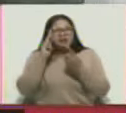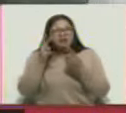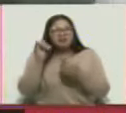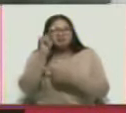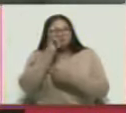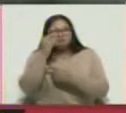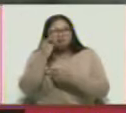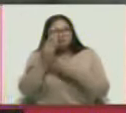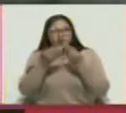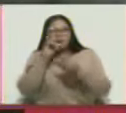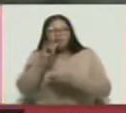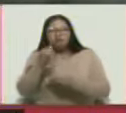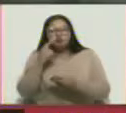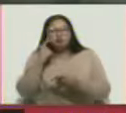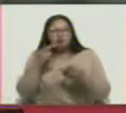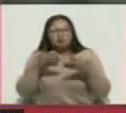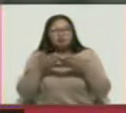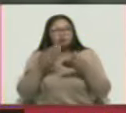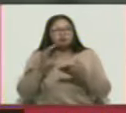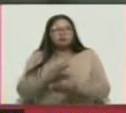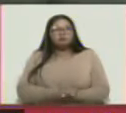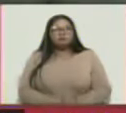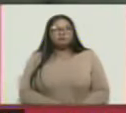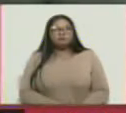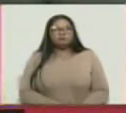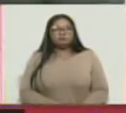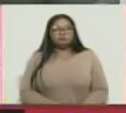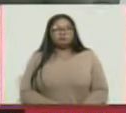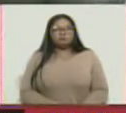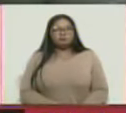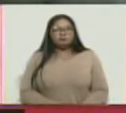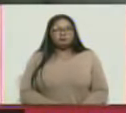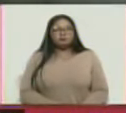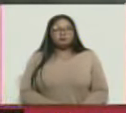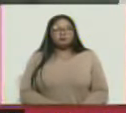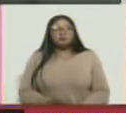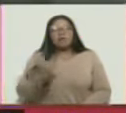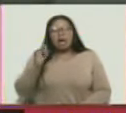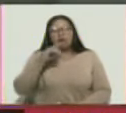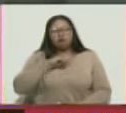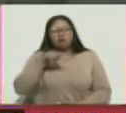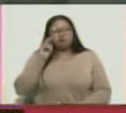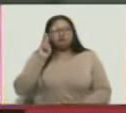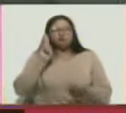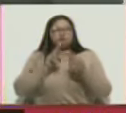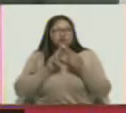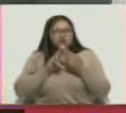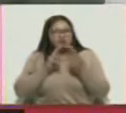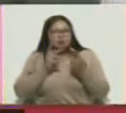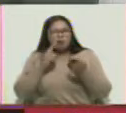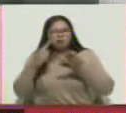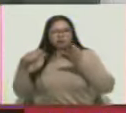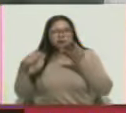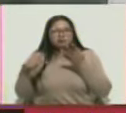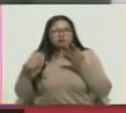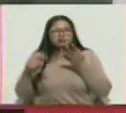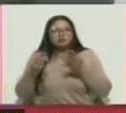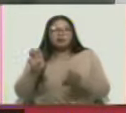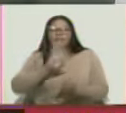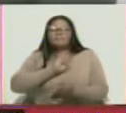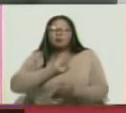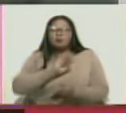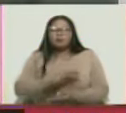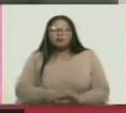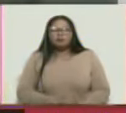usted denuncia un cerco mediático, no, se cerco quiere poner desde Occidente. Hay cerco mediático. Nosotros sabemos que hay muchas plataformas que pertenecen